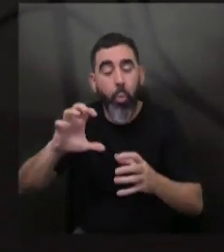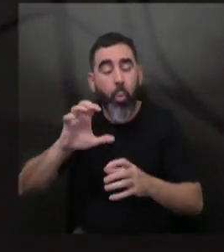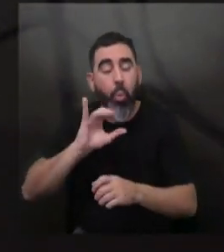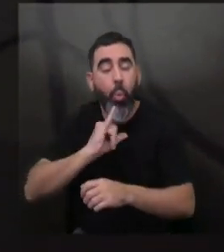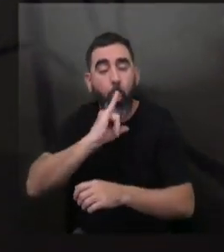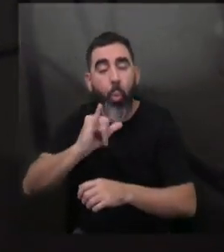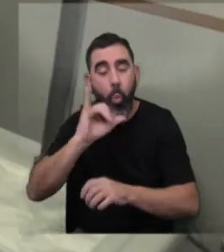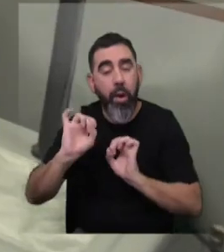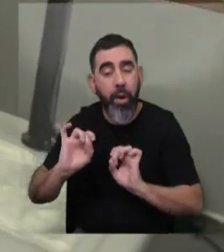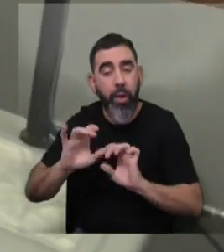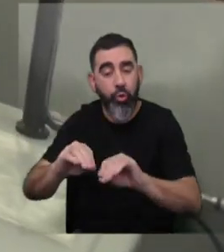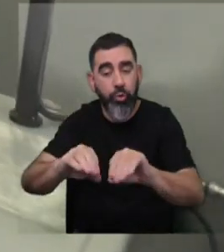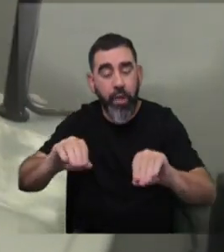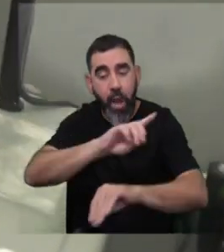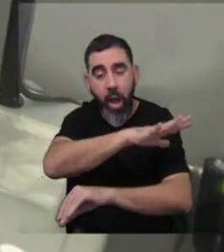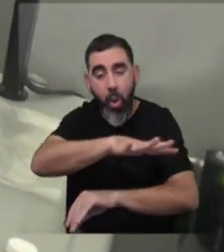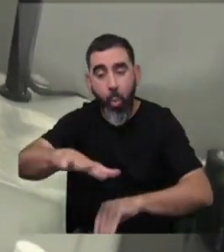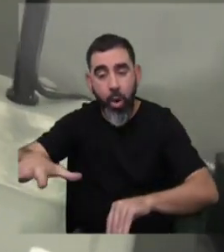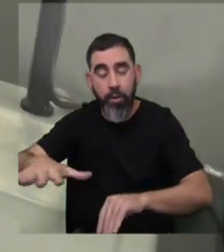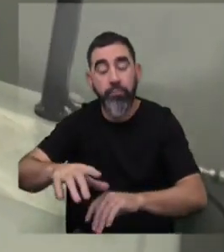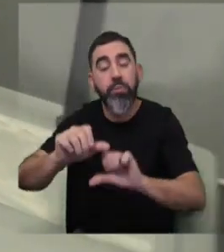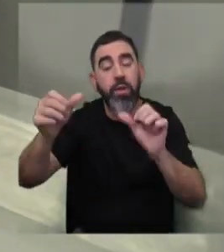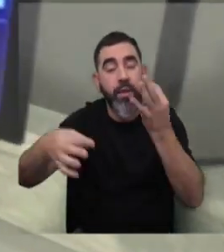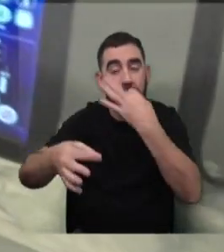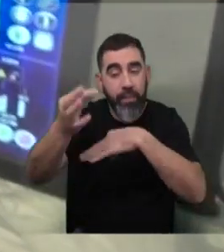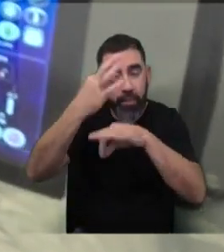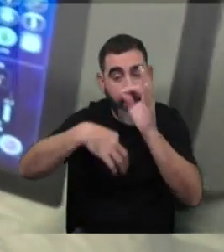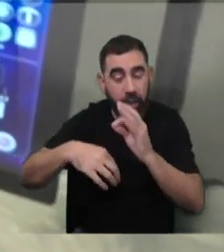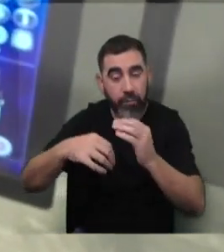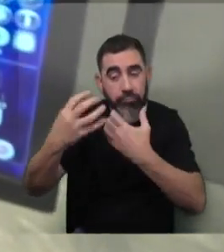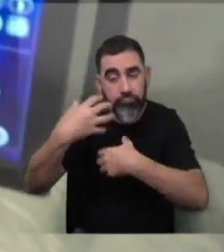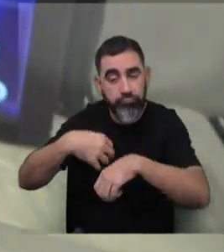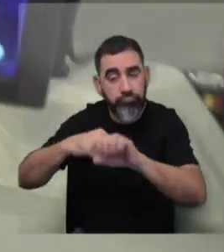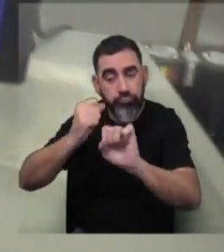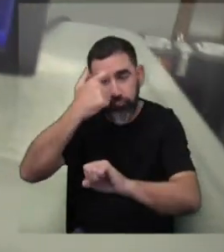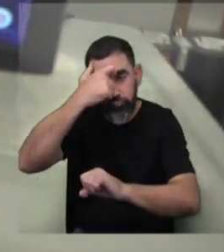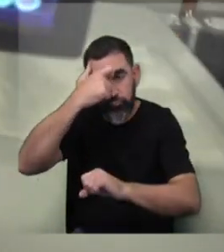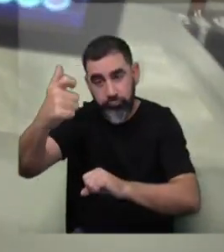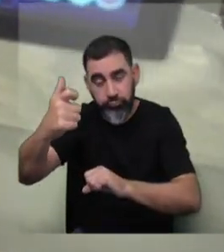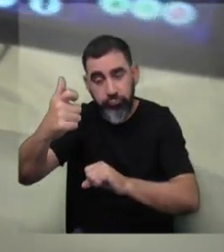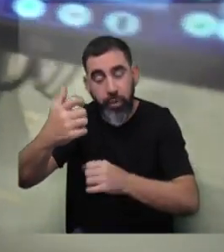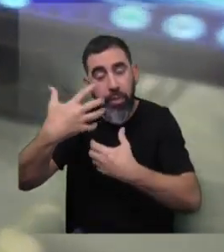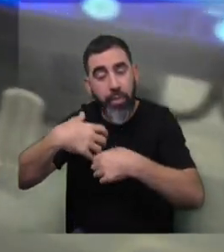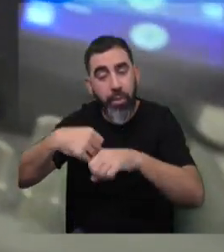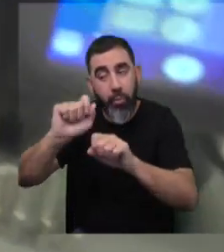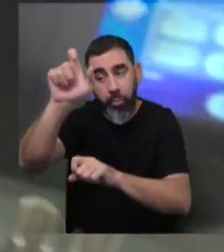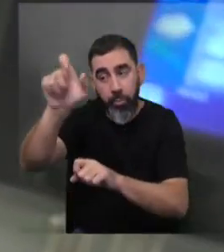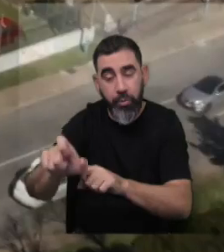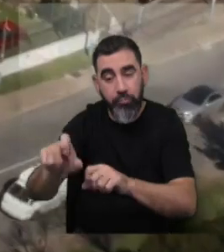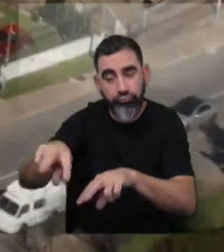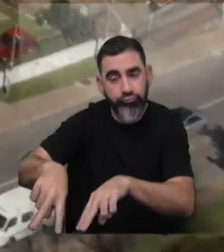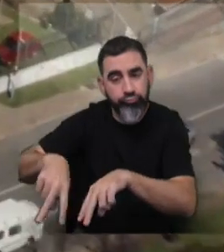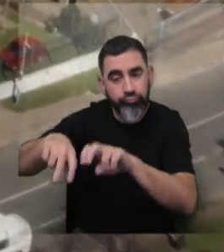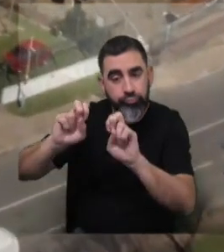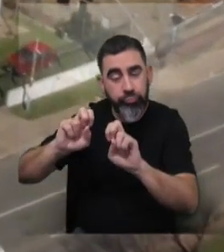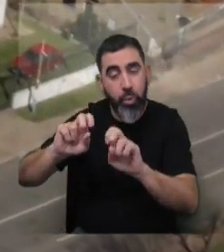autóctona, terrestre y acuática. El espectáculo incluye hallazgos científicos descubiertos por quienes realizan investigación